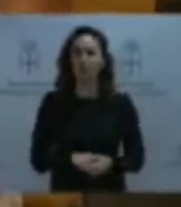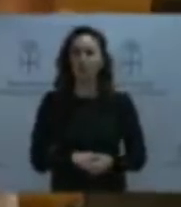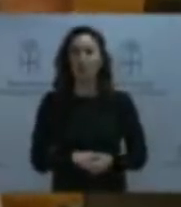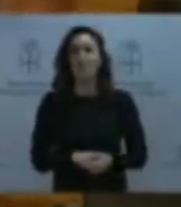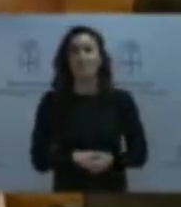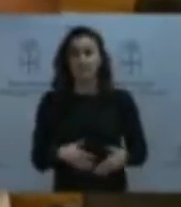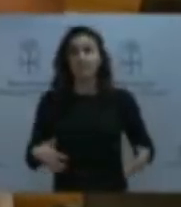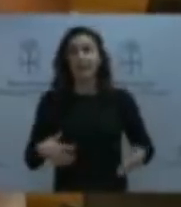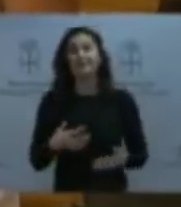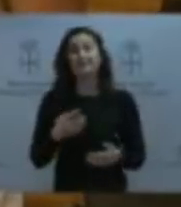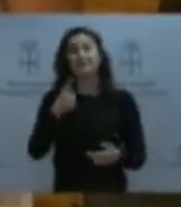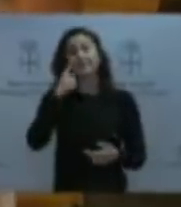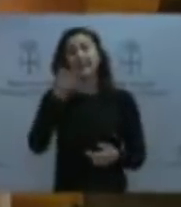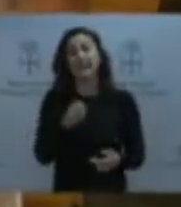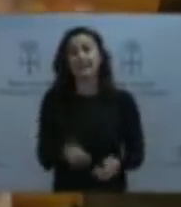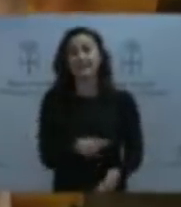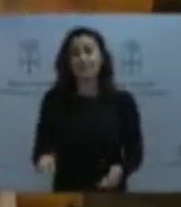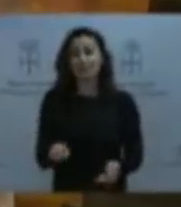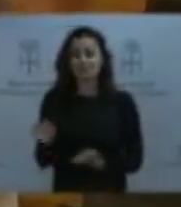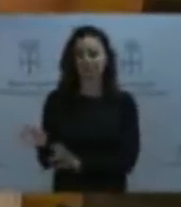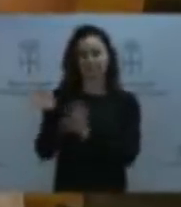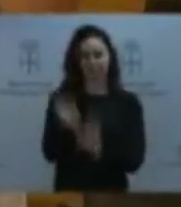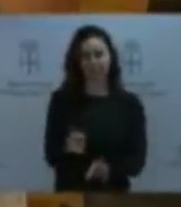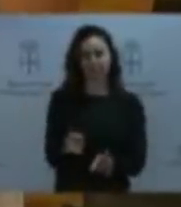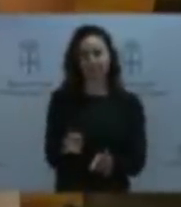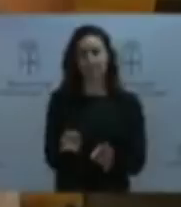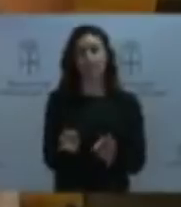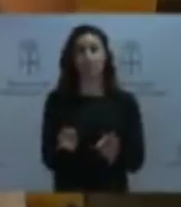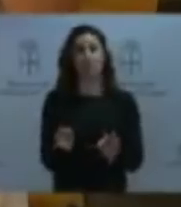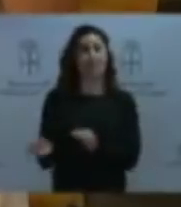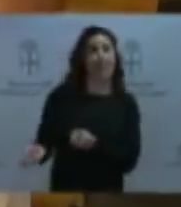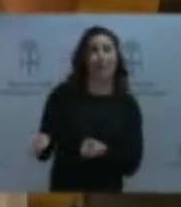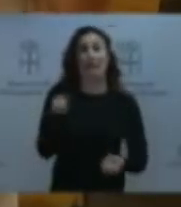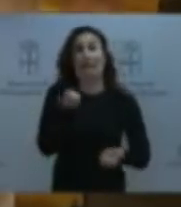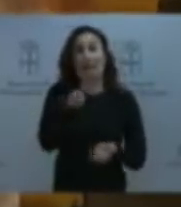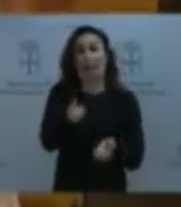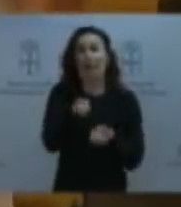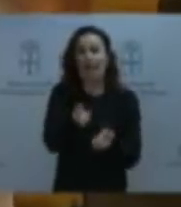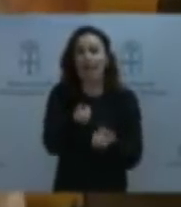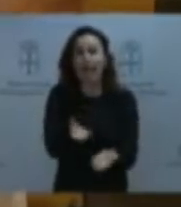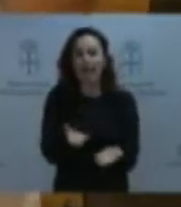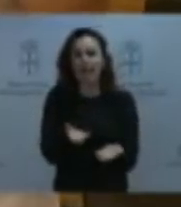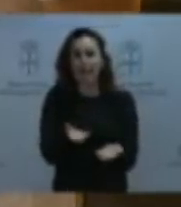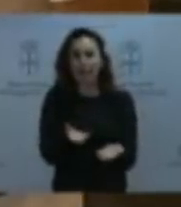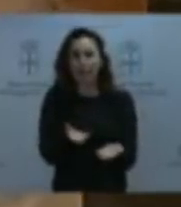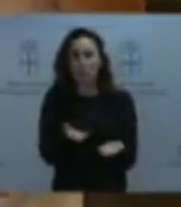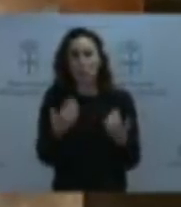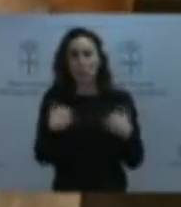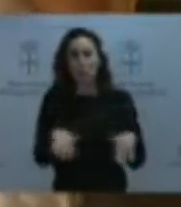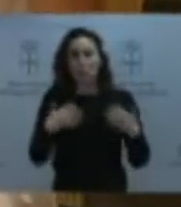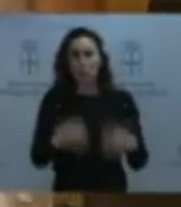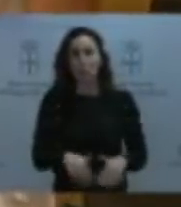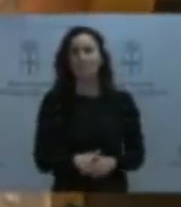traían esas declaraciones, ¿no? na su fuxida palantre. Quedábanos claro que non era una metedura de